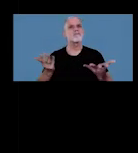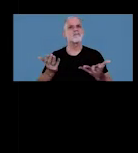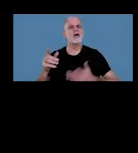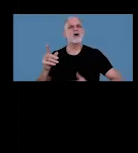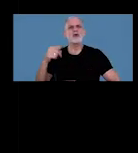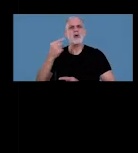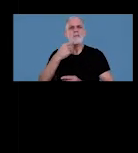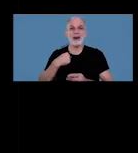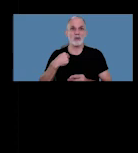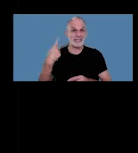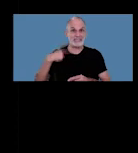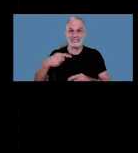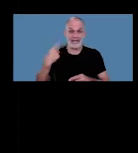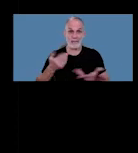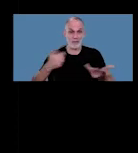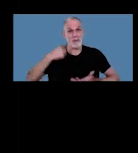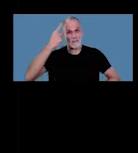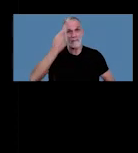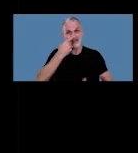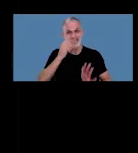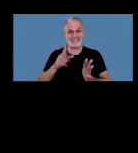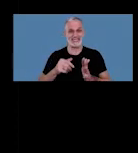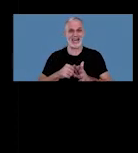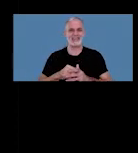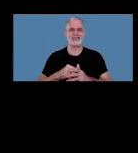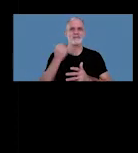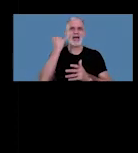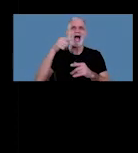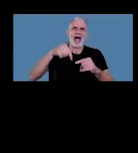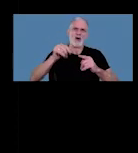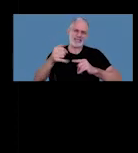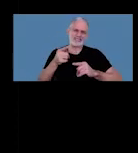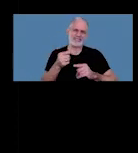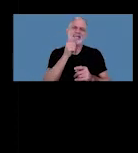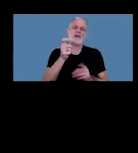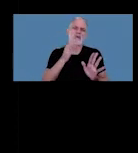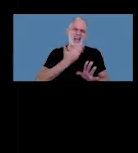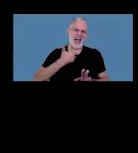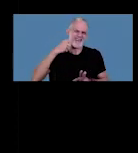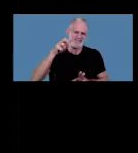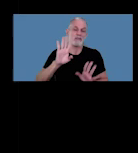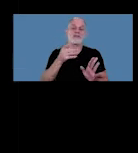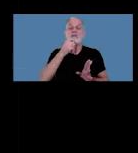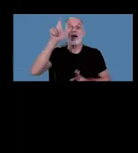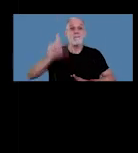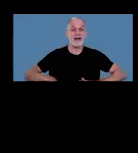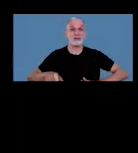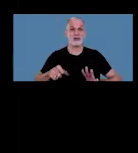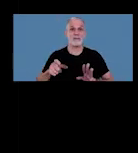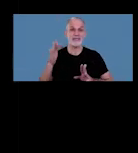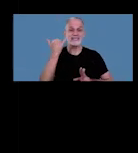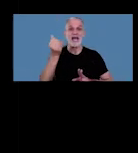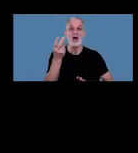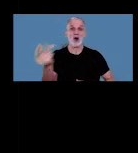que es muy reiterada y que nos pareció interesante, y ya sí traemos la respuesta fiscal, es si un contribuyente realiza la compra